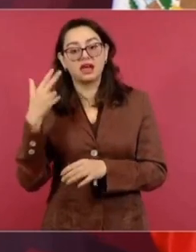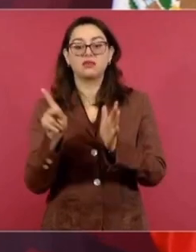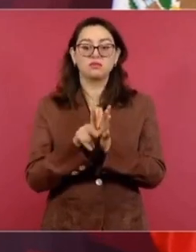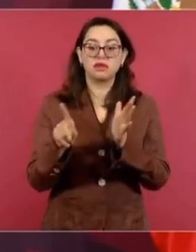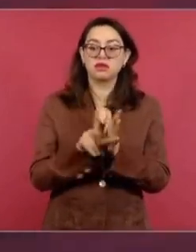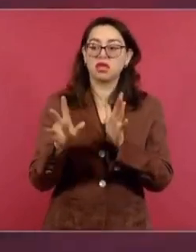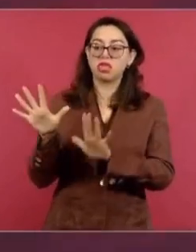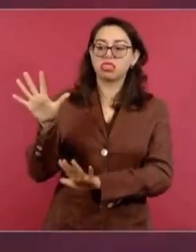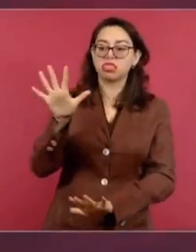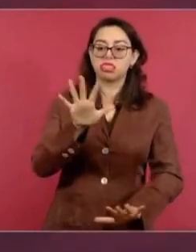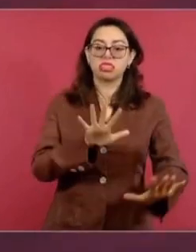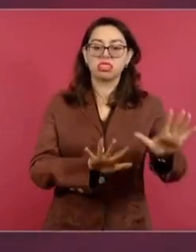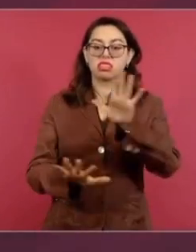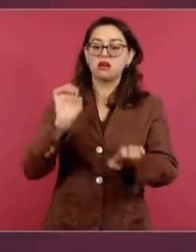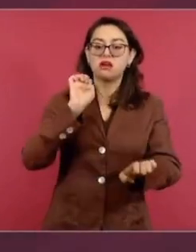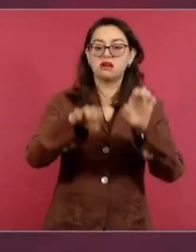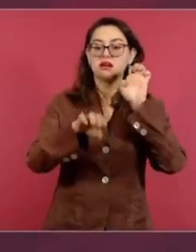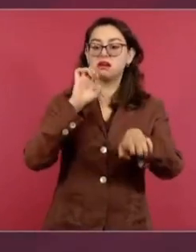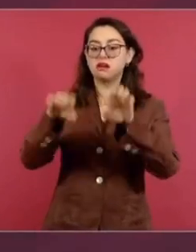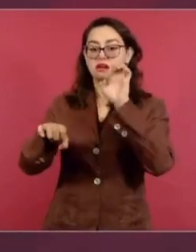los medios